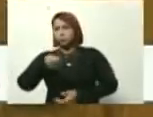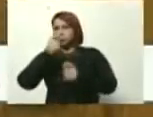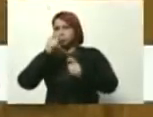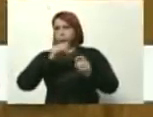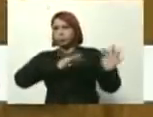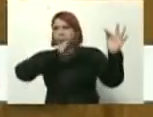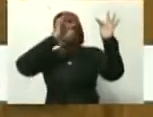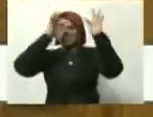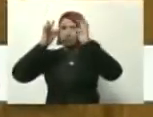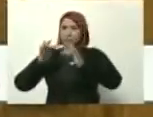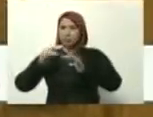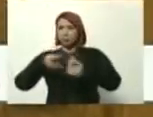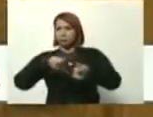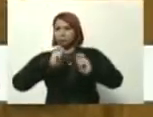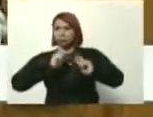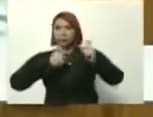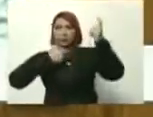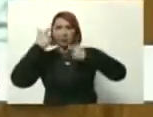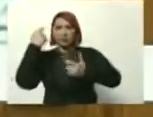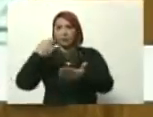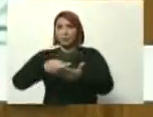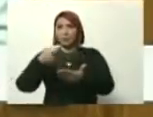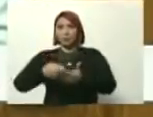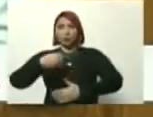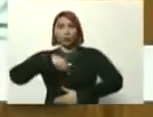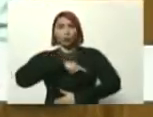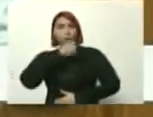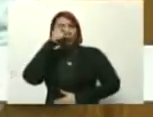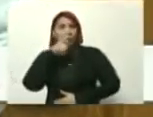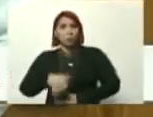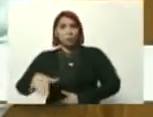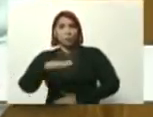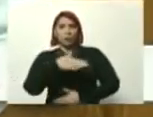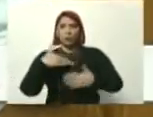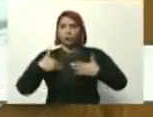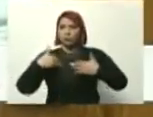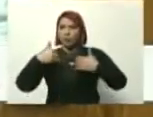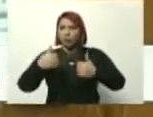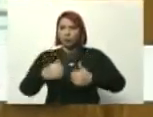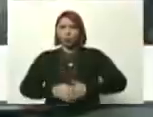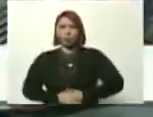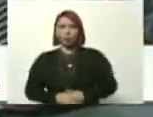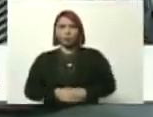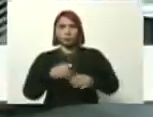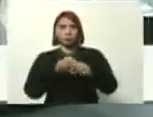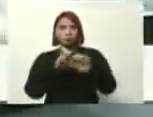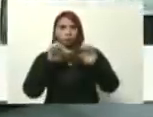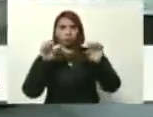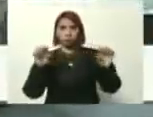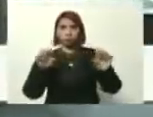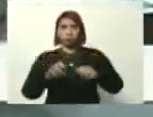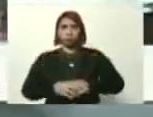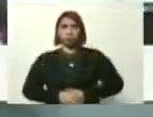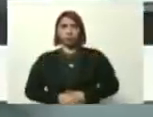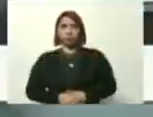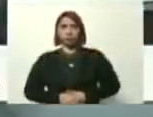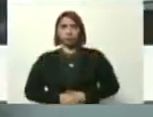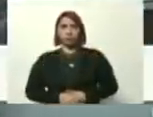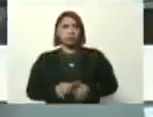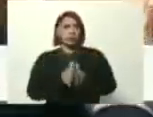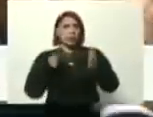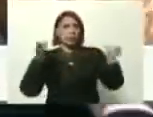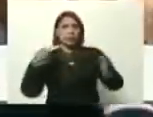el comandante Hugo Chávez es la inversión para nuestro pueblo en salud, en educación, en las